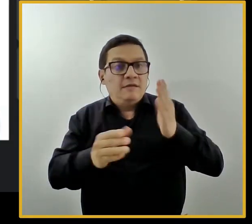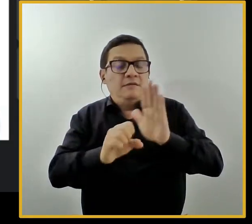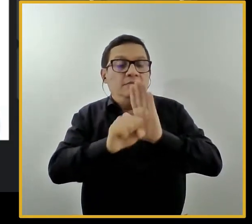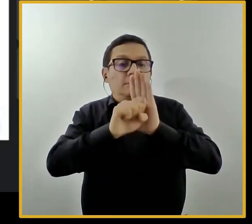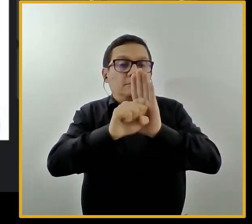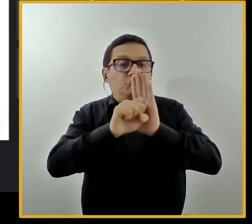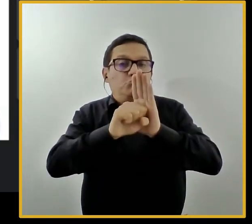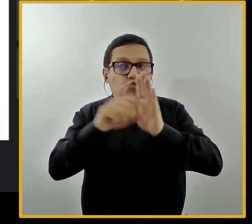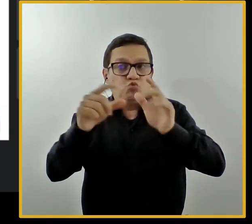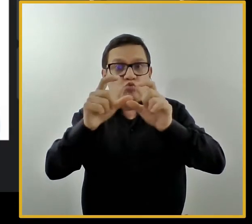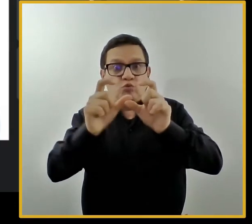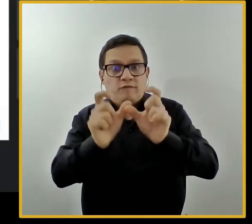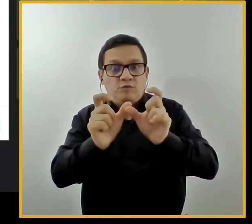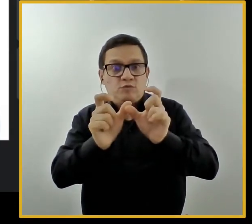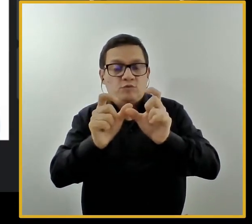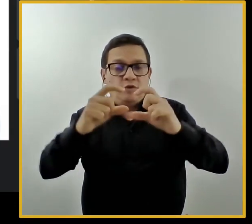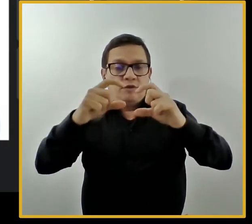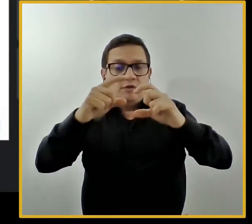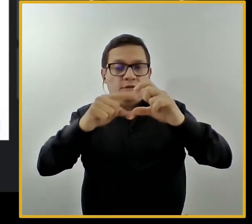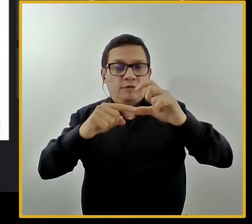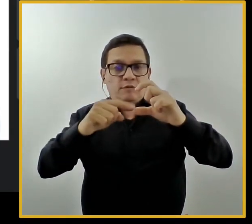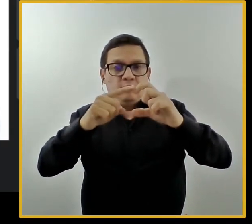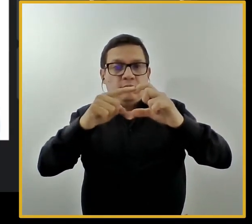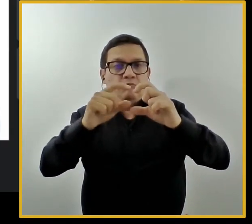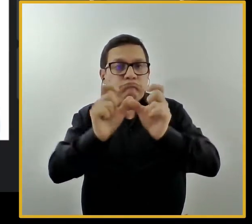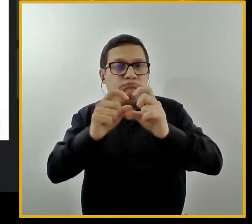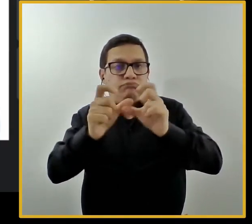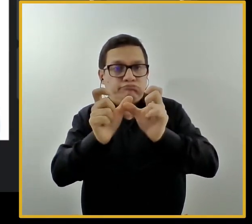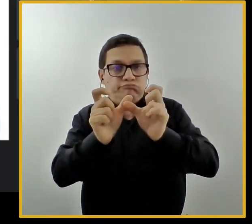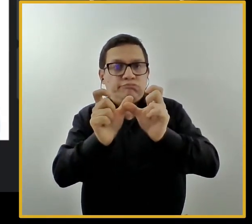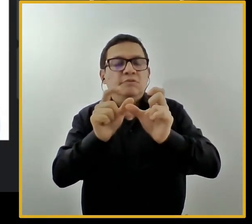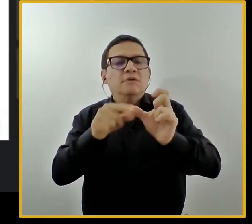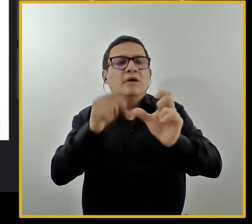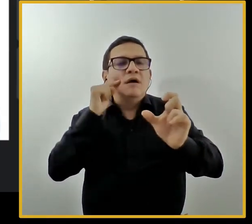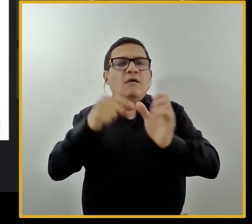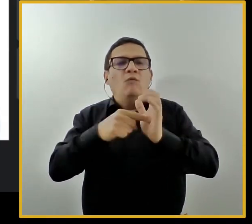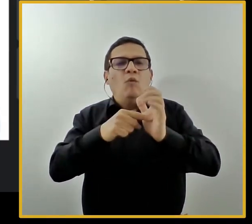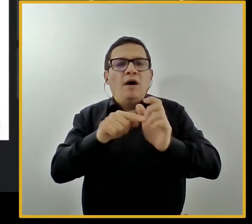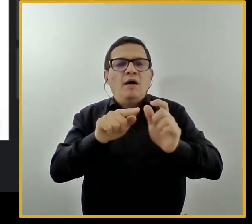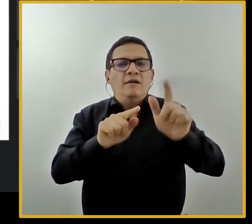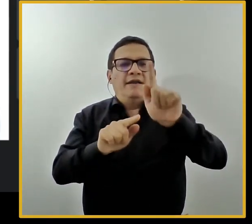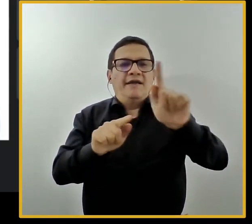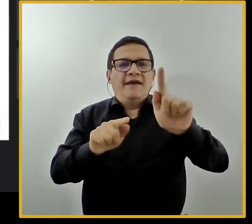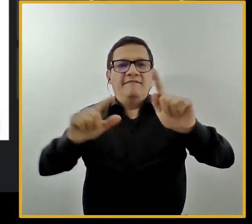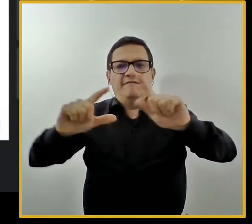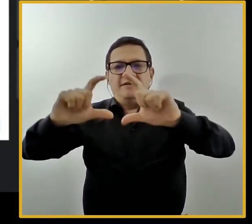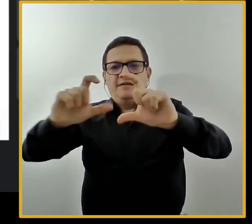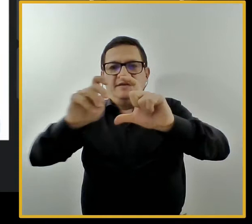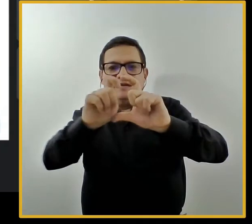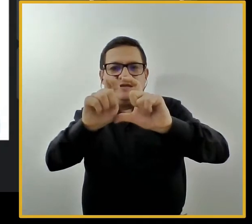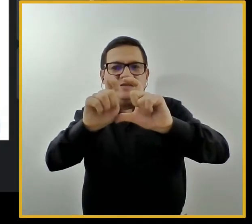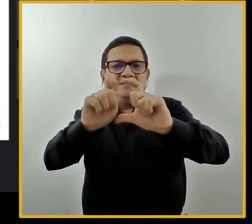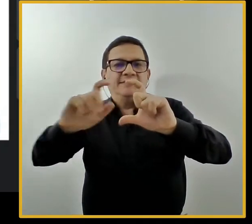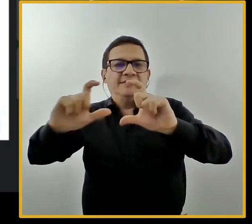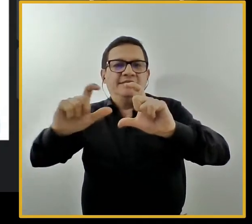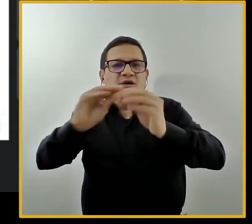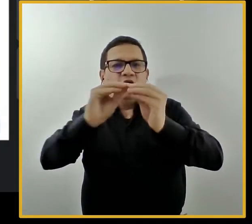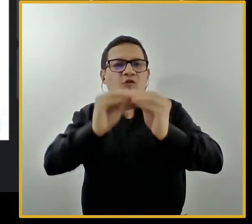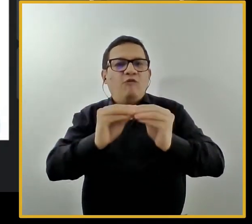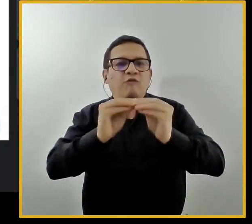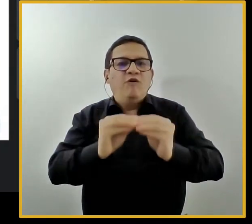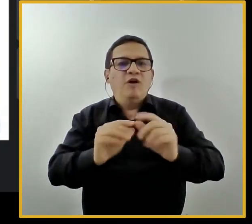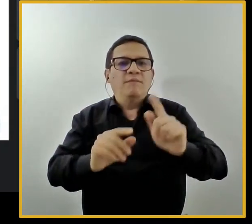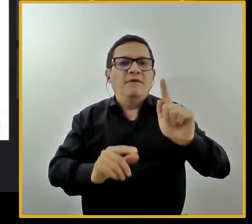una función, pues la hacemos de la siguiente manera, se nota de estas formas como la tenemos